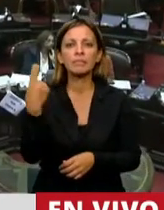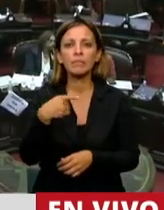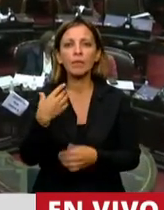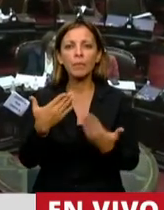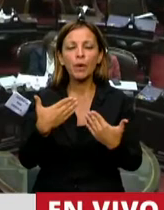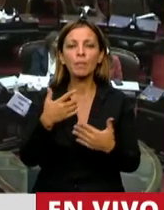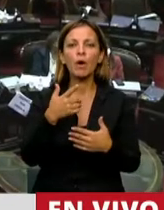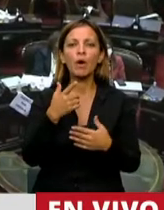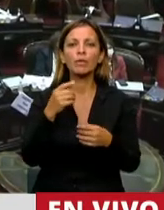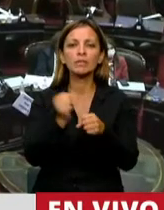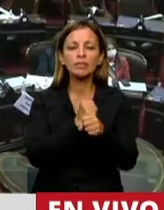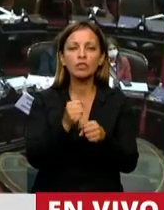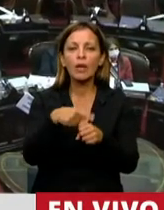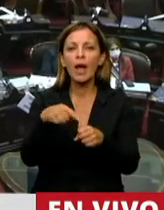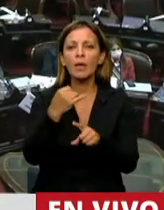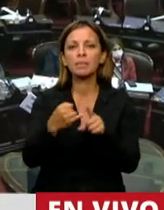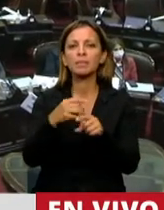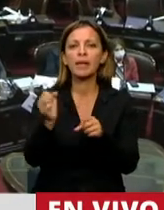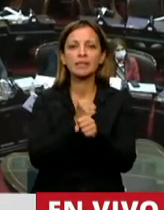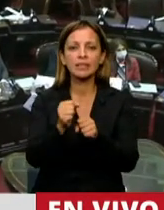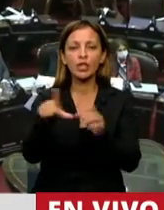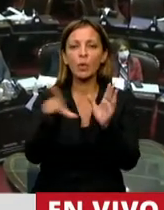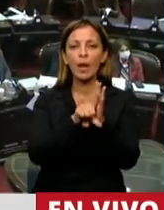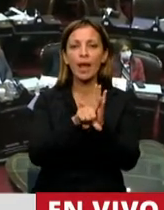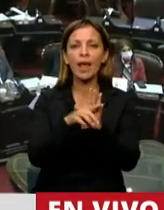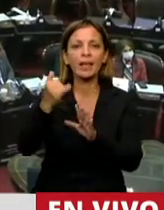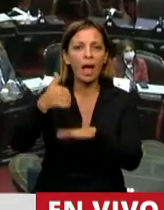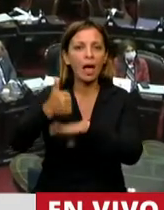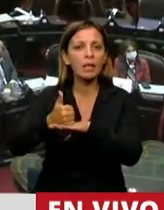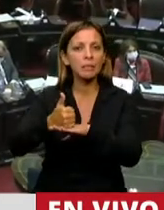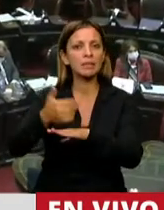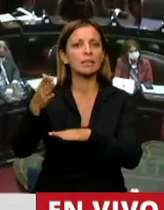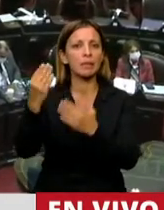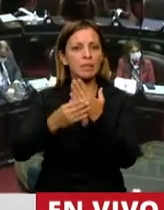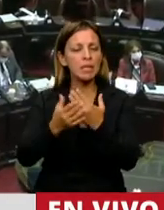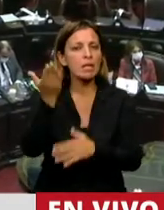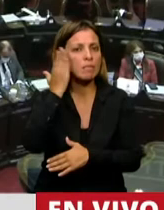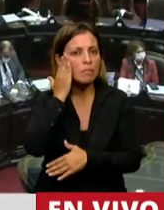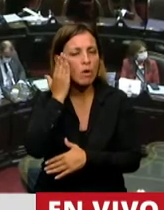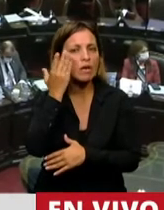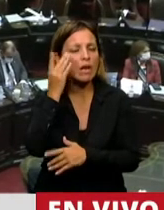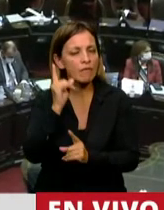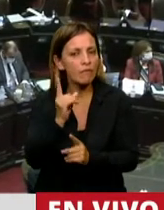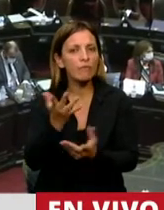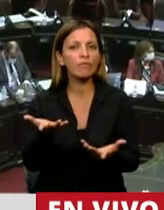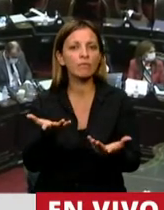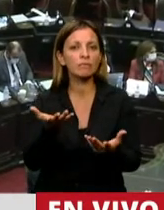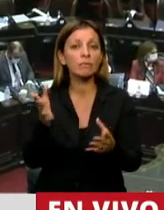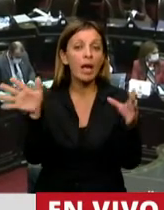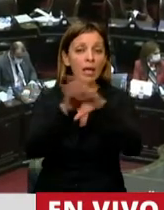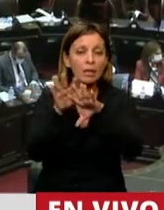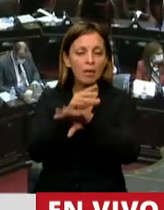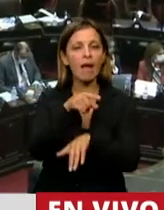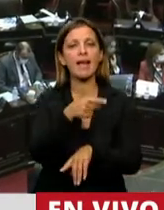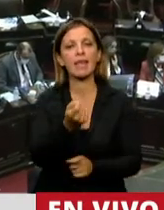sancionar, obtener la media sanción de una ley que tenga ministerio y que tengamos memoria y que de los errores